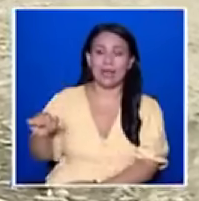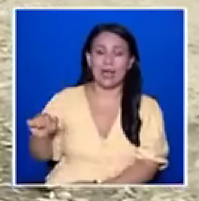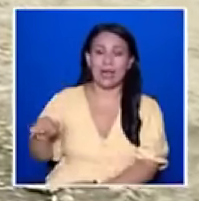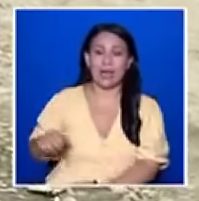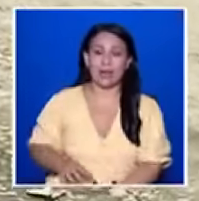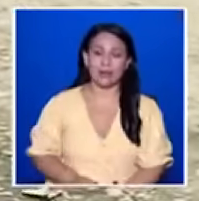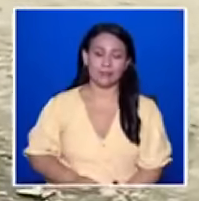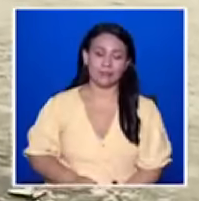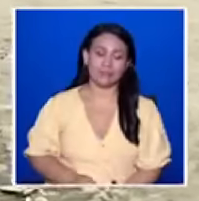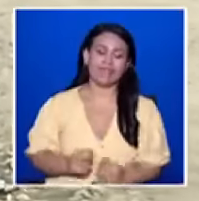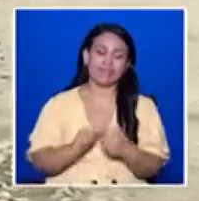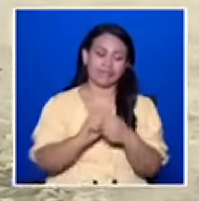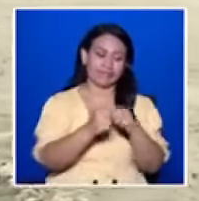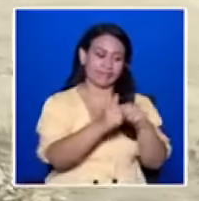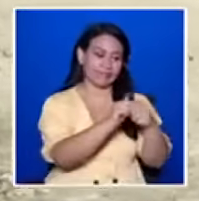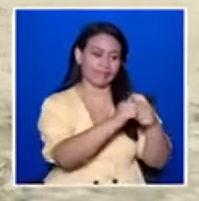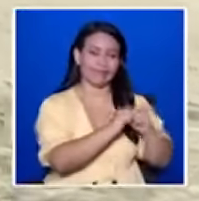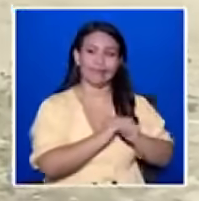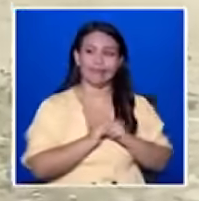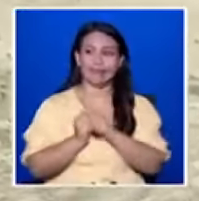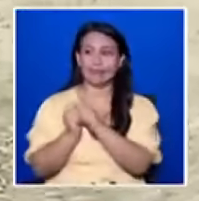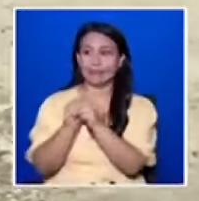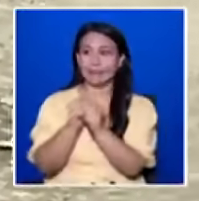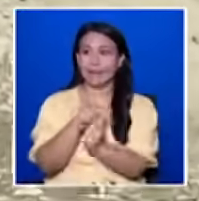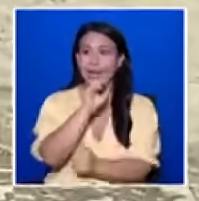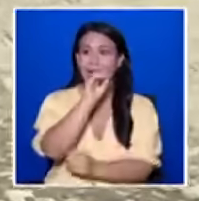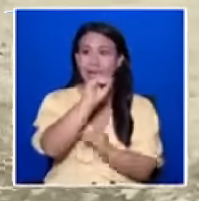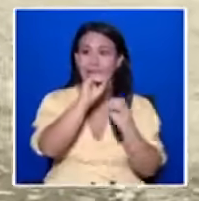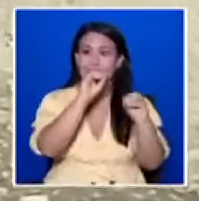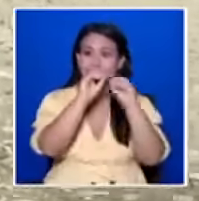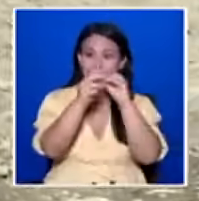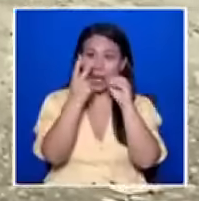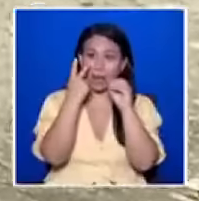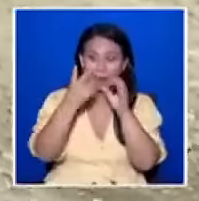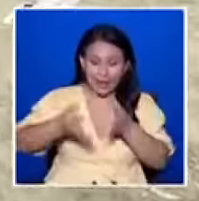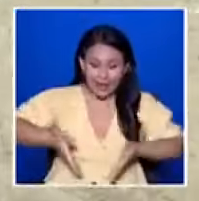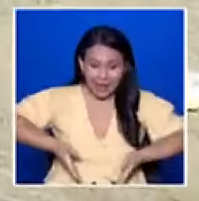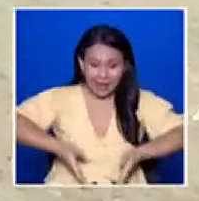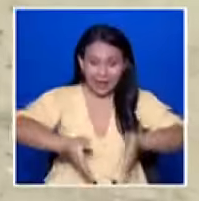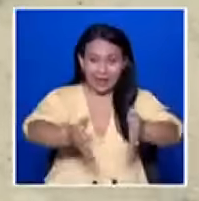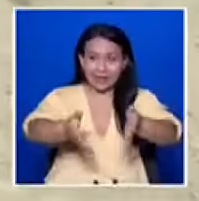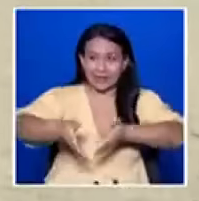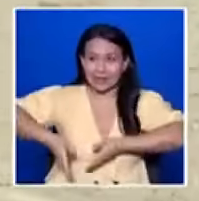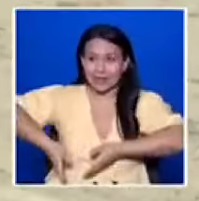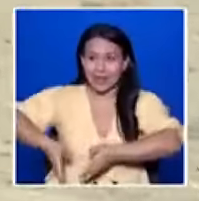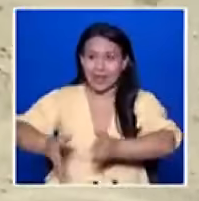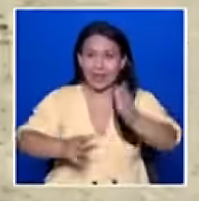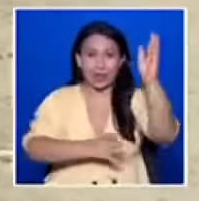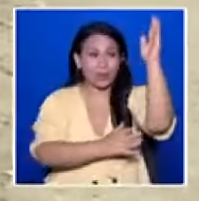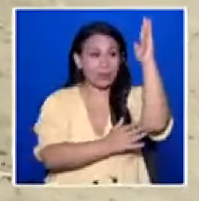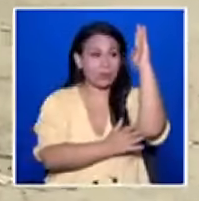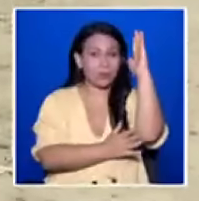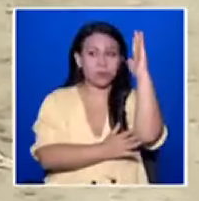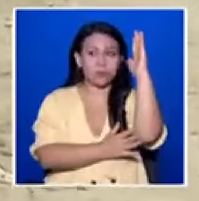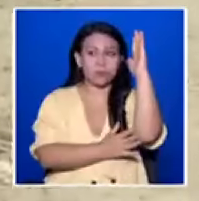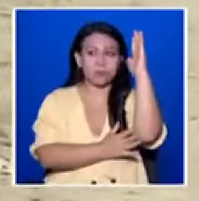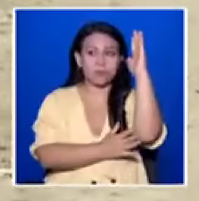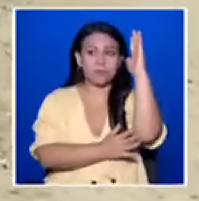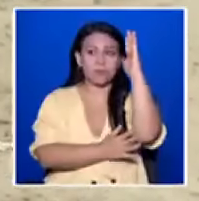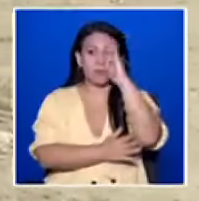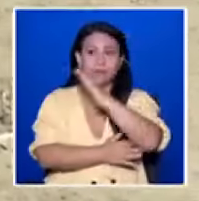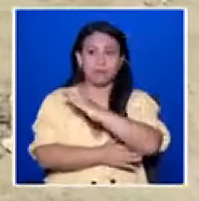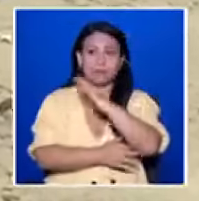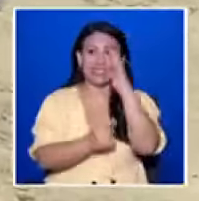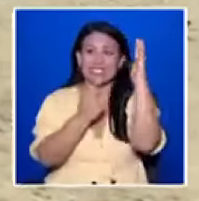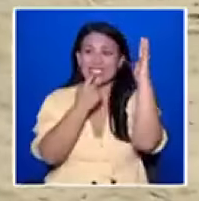y siguen los problemas. Vamos a comentarles primero al respecto de este poste. Vean ustedes las condiciones en las que se encuentra este